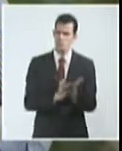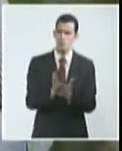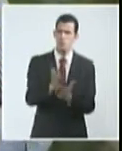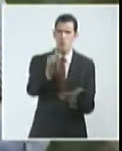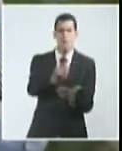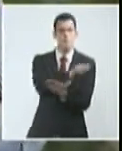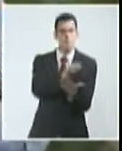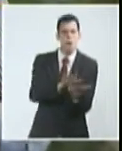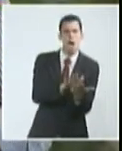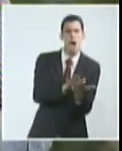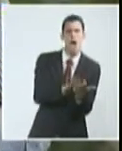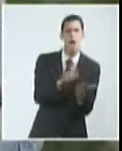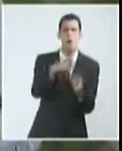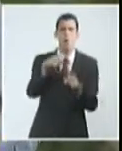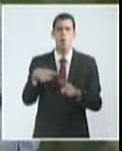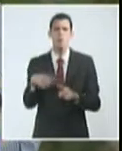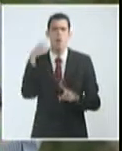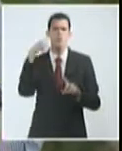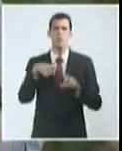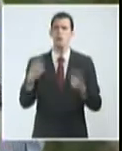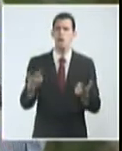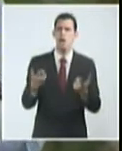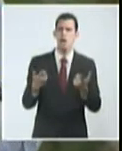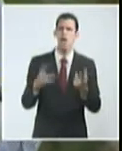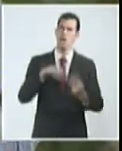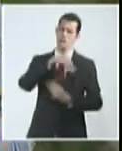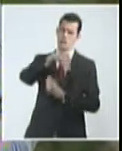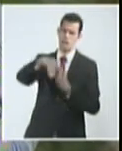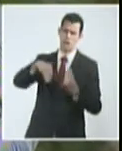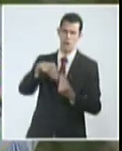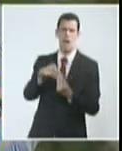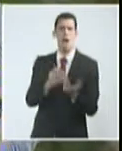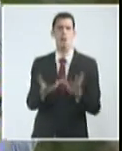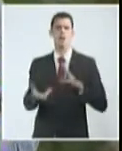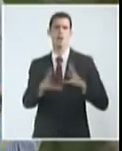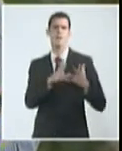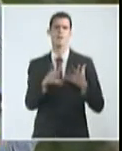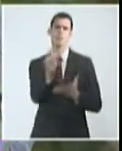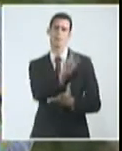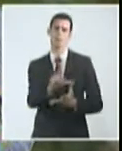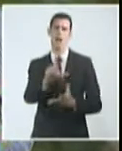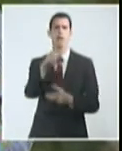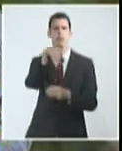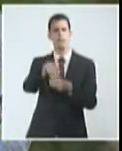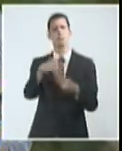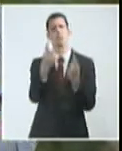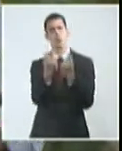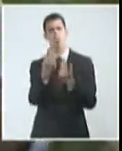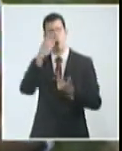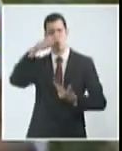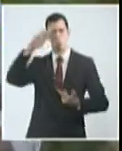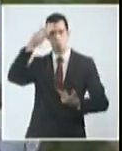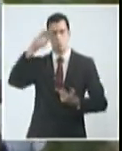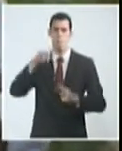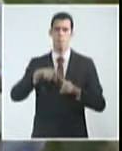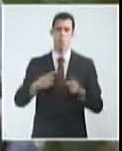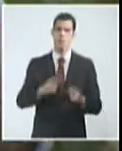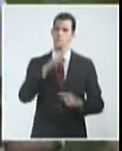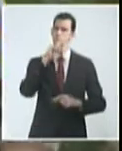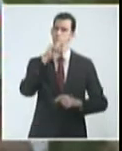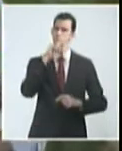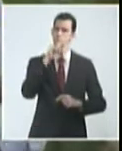complementen la estrategia económica y social que se diseñó precisamente para enfrentar la crisis económica que está a nivel, que